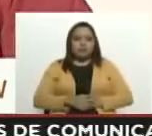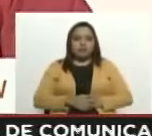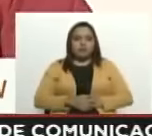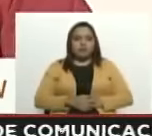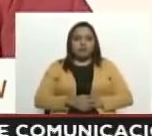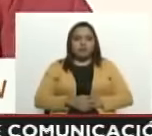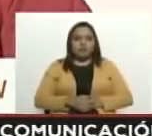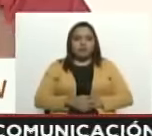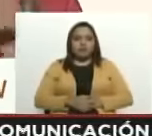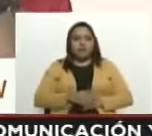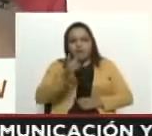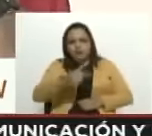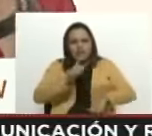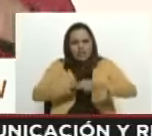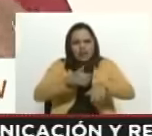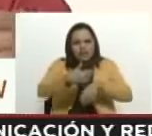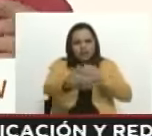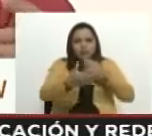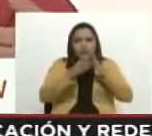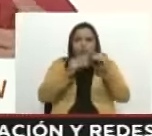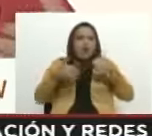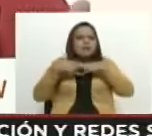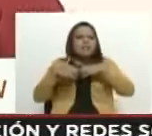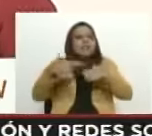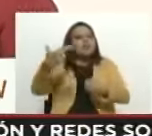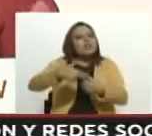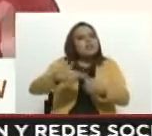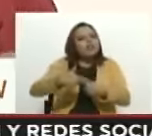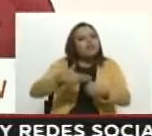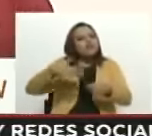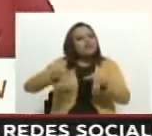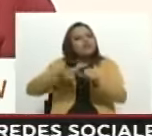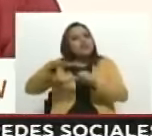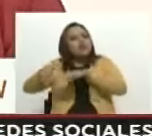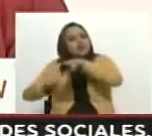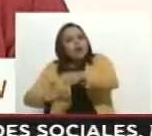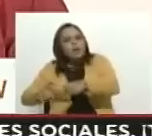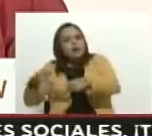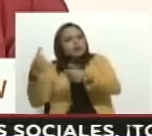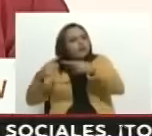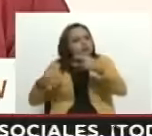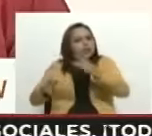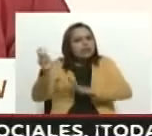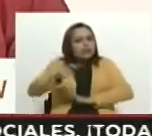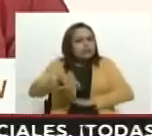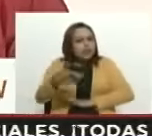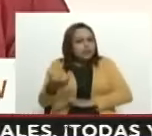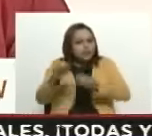Durante un tiempo. Toda nuestra industria petrolera, ¿dónde compramos nosotros los repuestos? A ver,